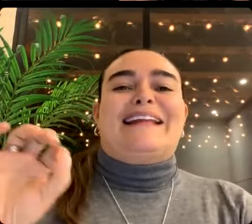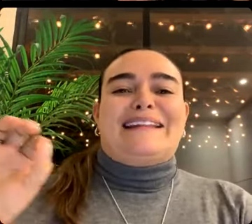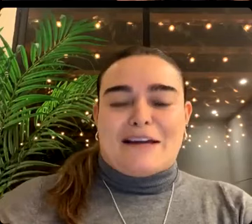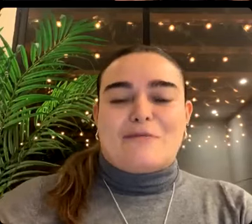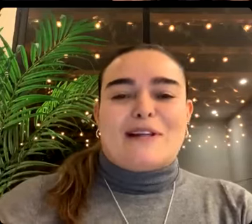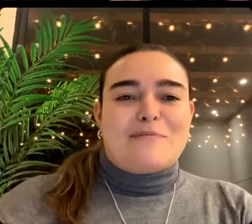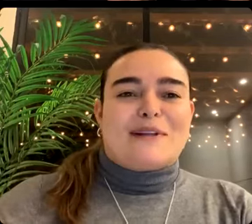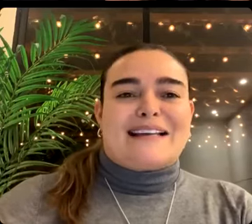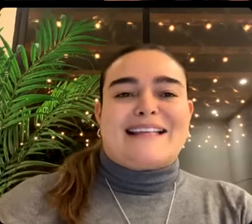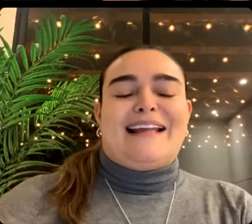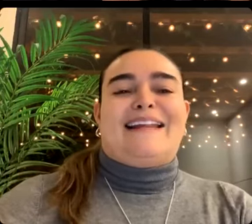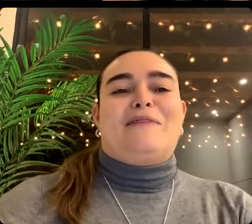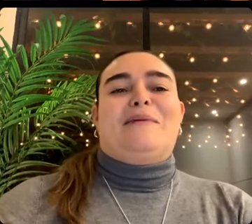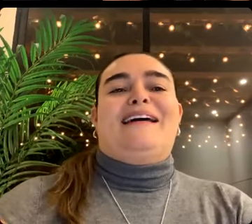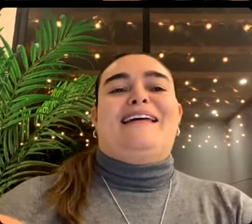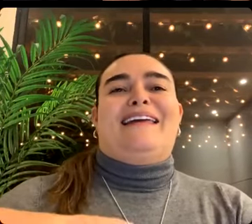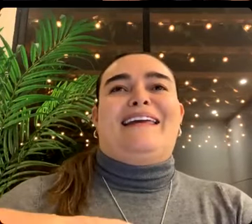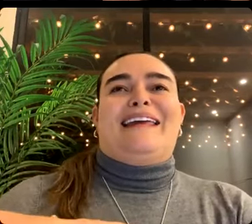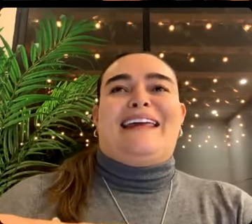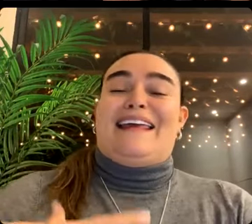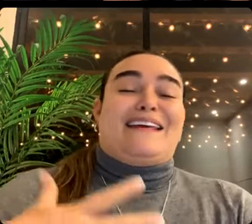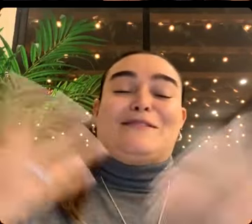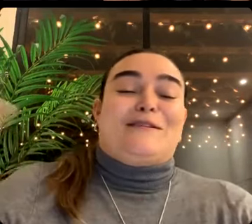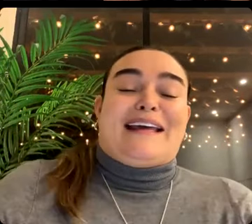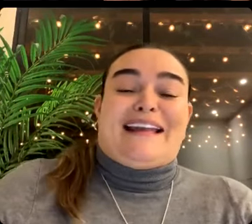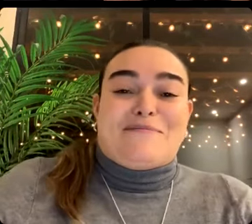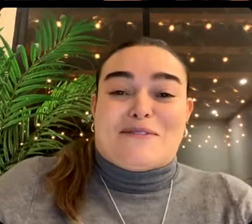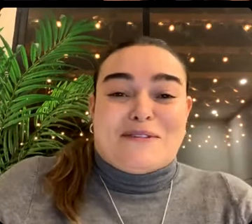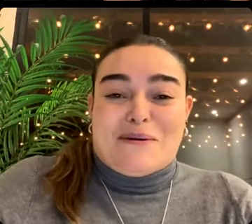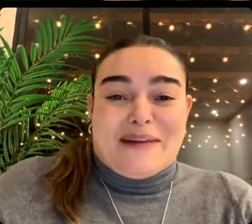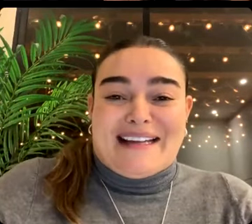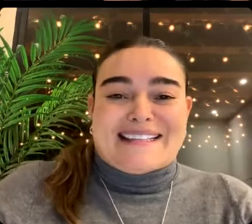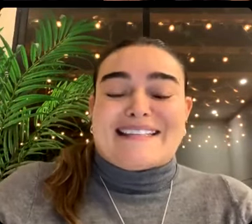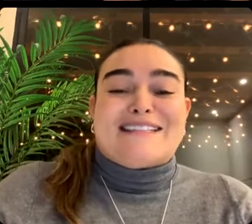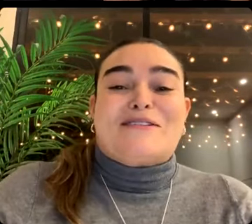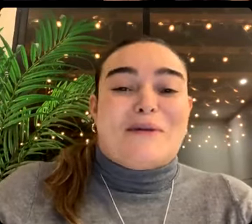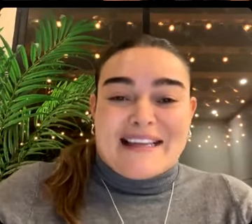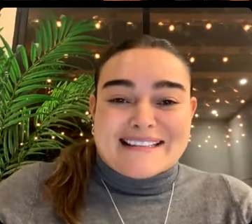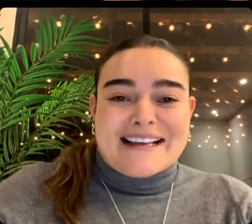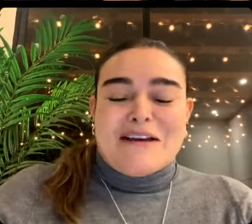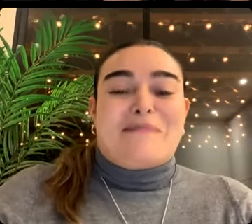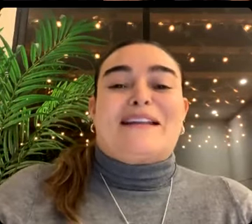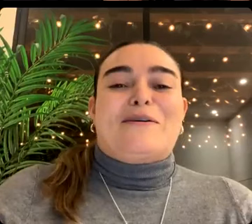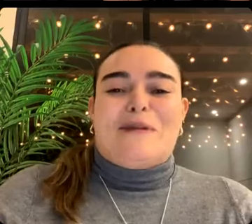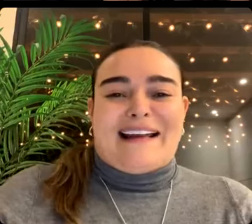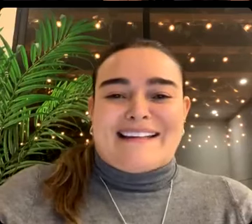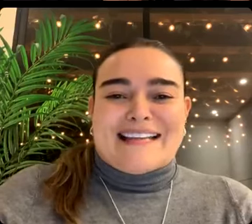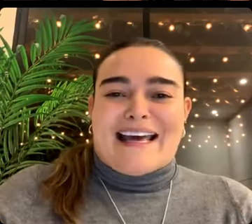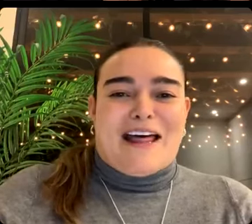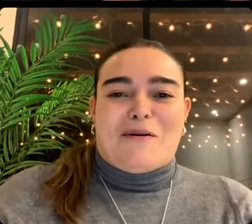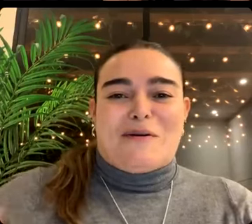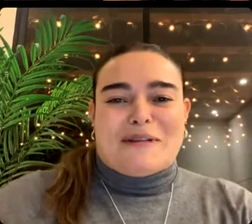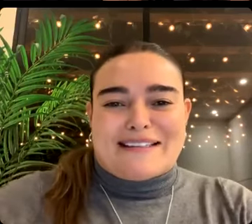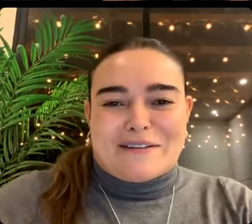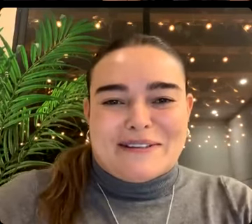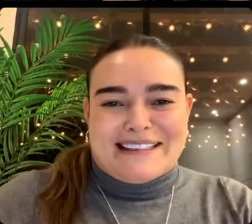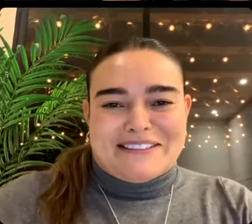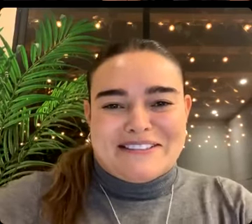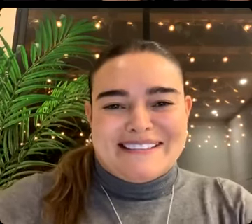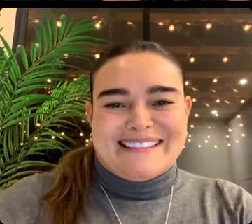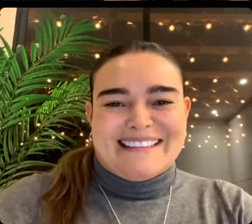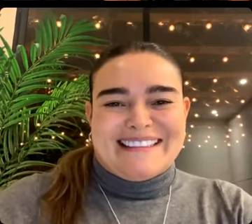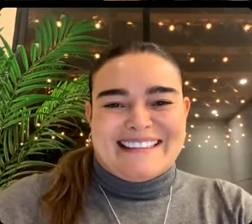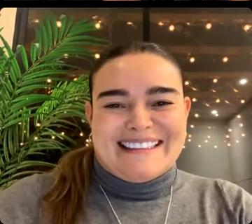pues entendemos la importancia del tema y eso es lo que queremos, ¿no? Ver esas historias particulares que cada uno va a estar